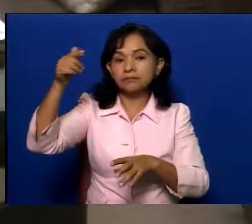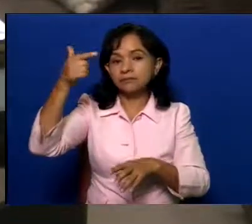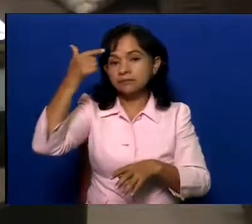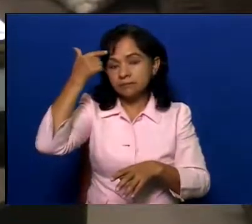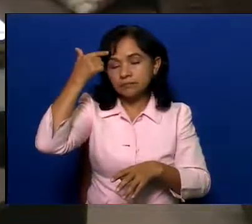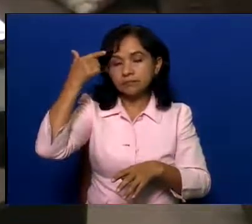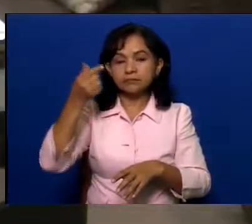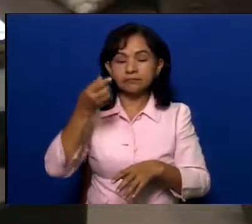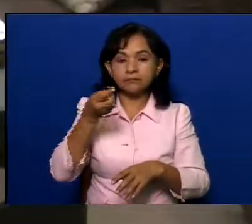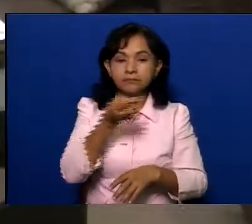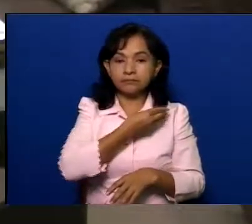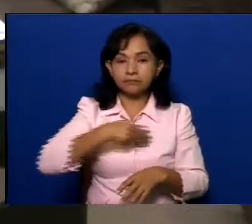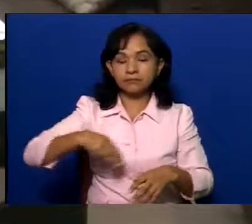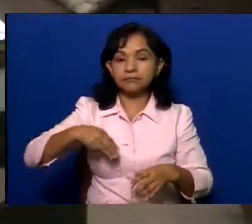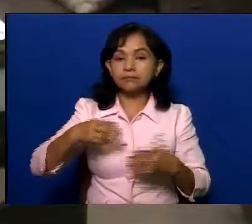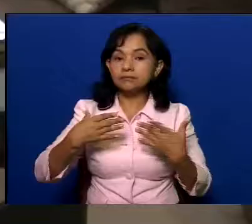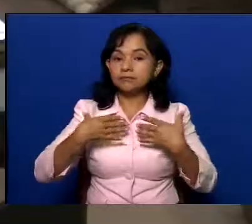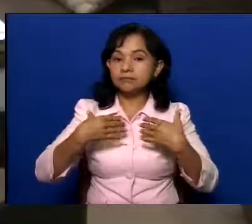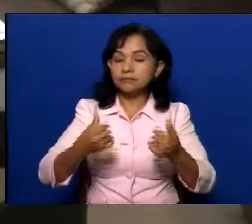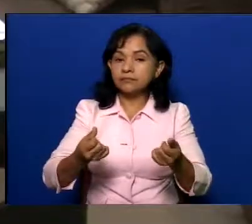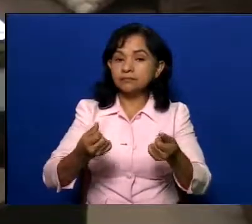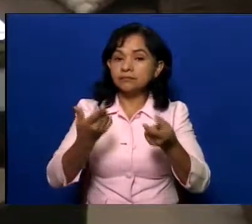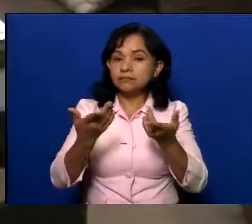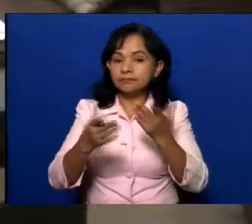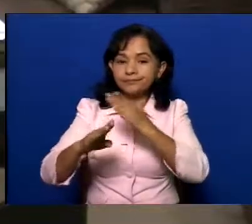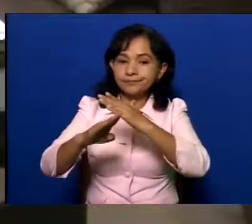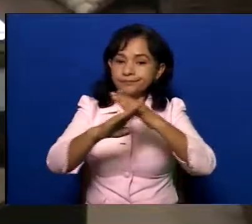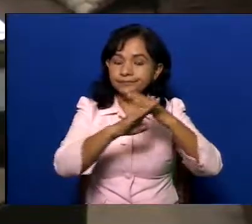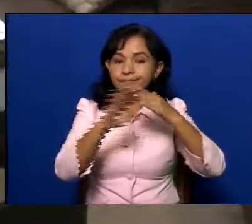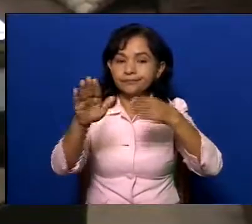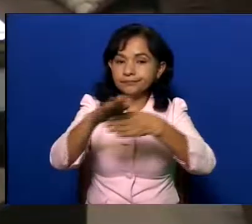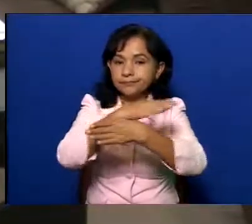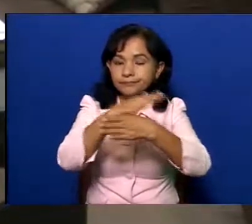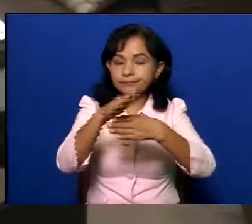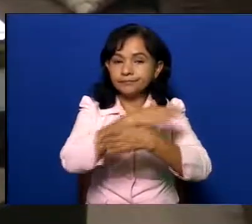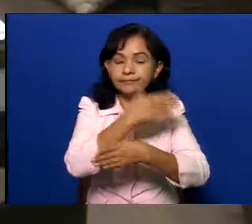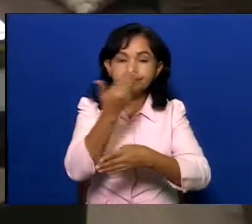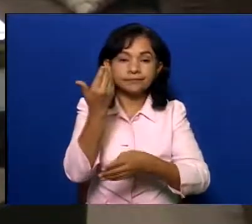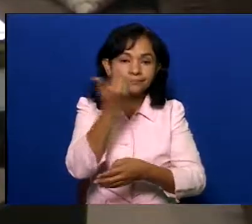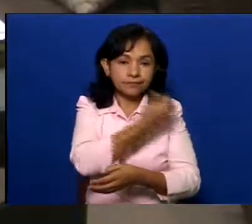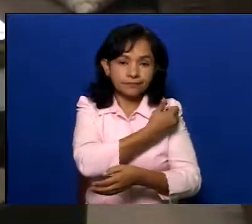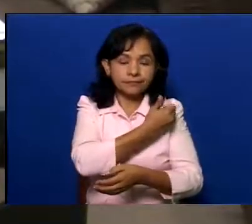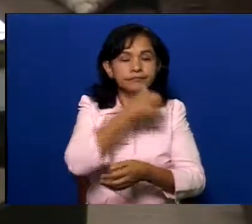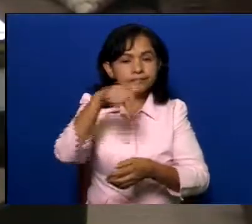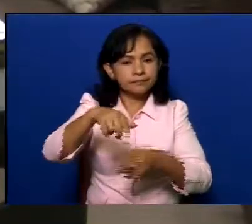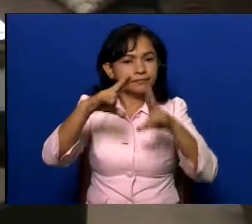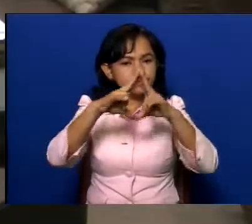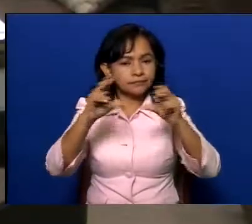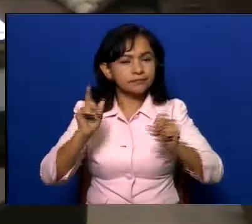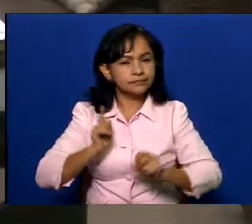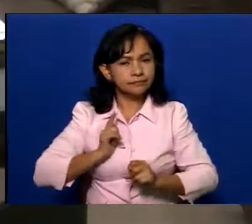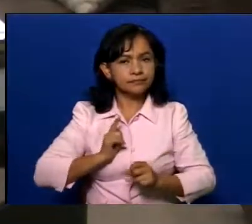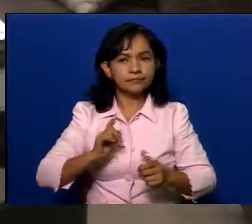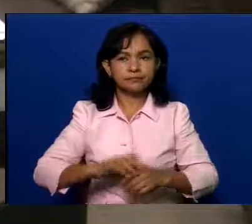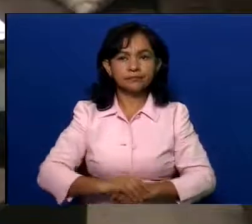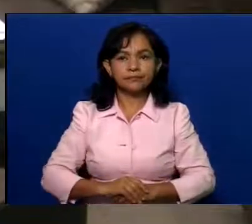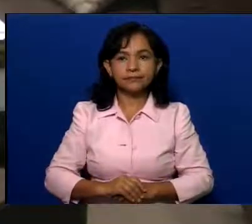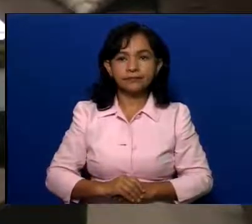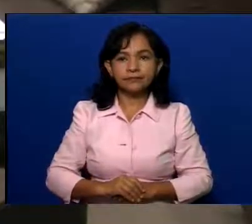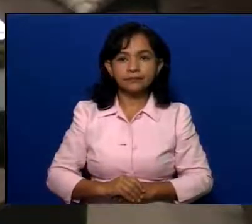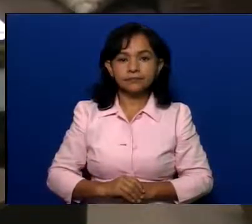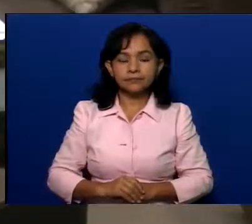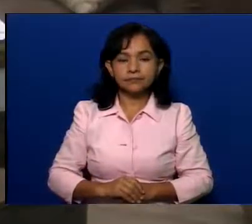es saber detectar con precocidad cualquier tumoración que se puede estar presentando en el organismo, las que